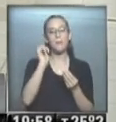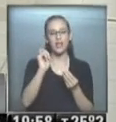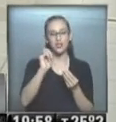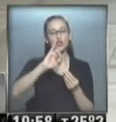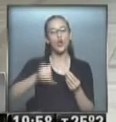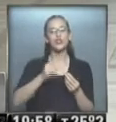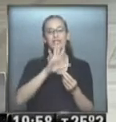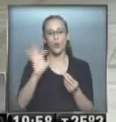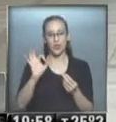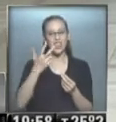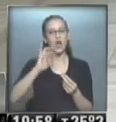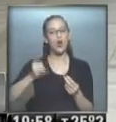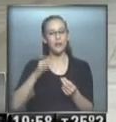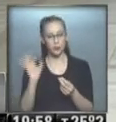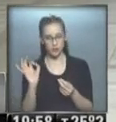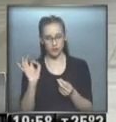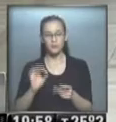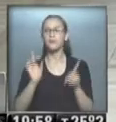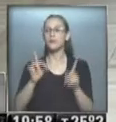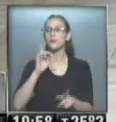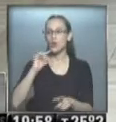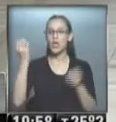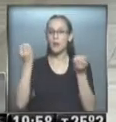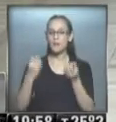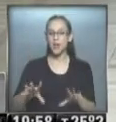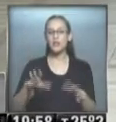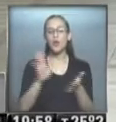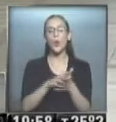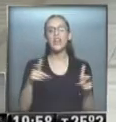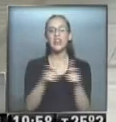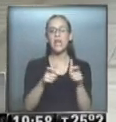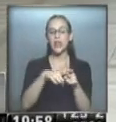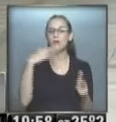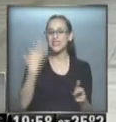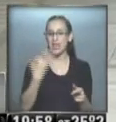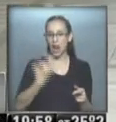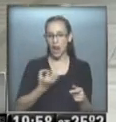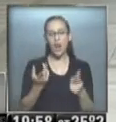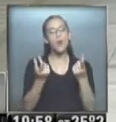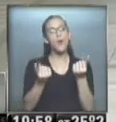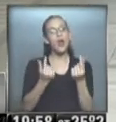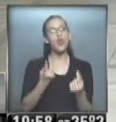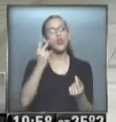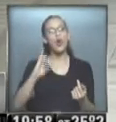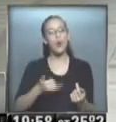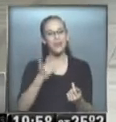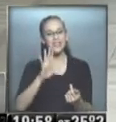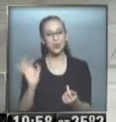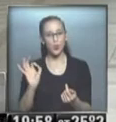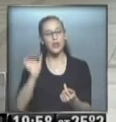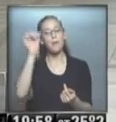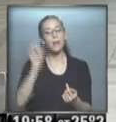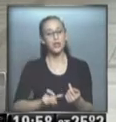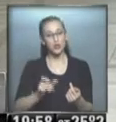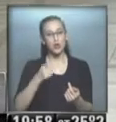con 50 centavos. El mismo día entrará en vigencia el ticket diferenciado, cuyo valor será de 2 pesos con 50 para usuarios